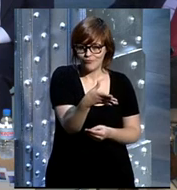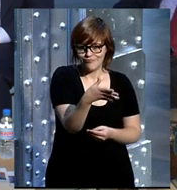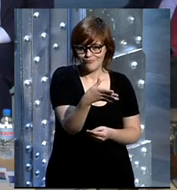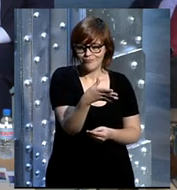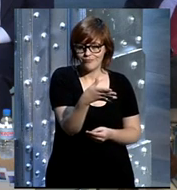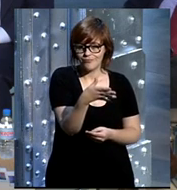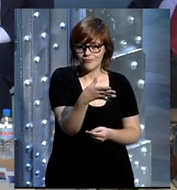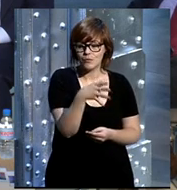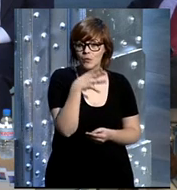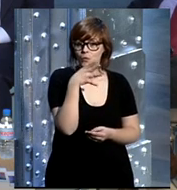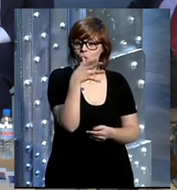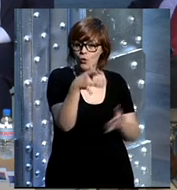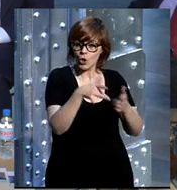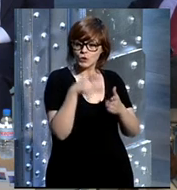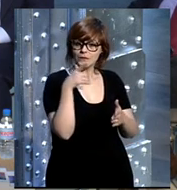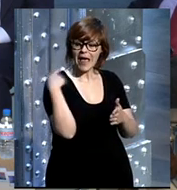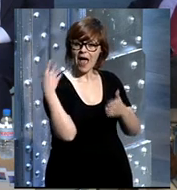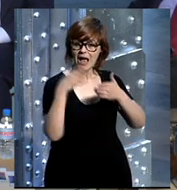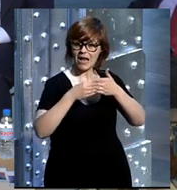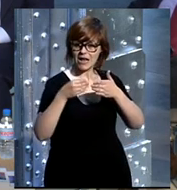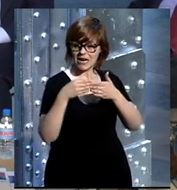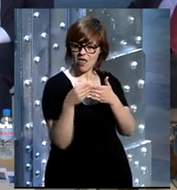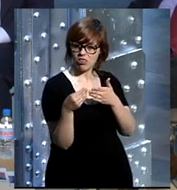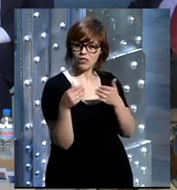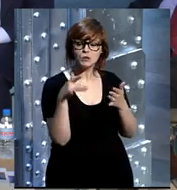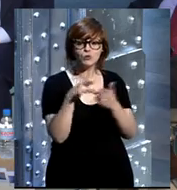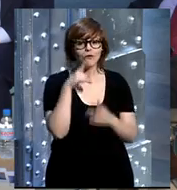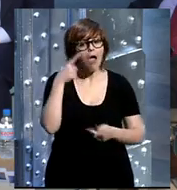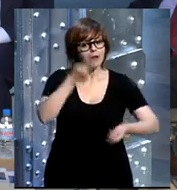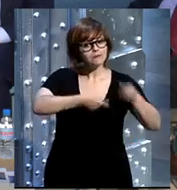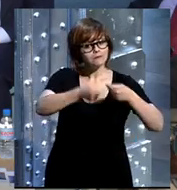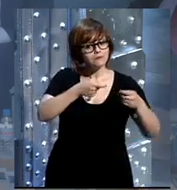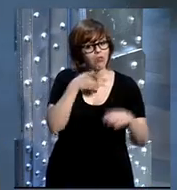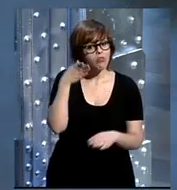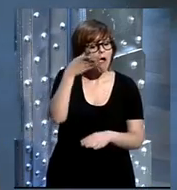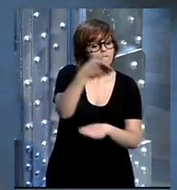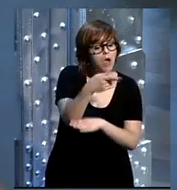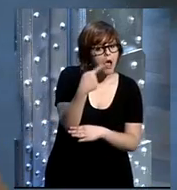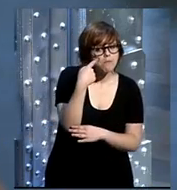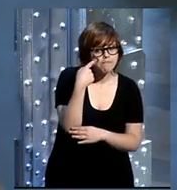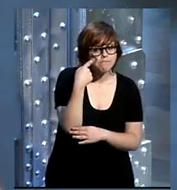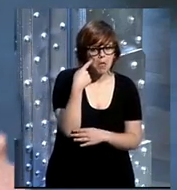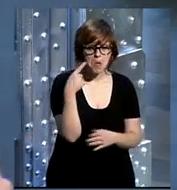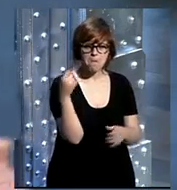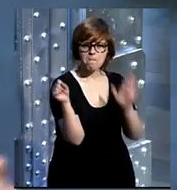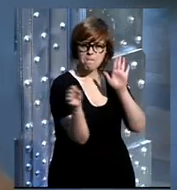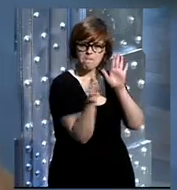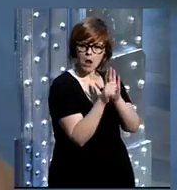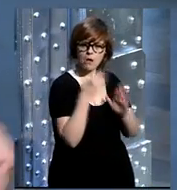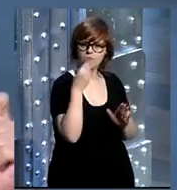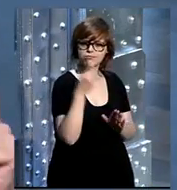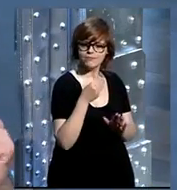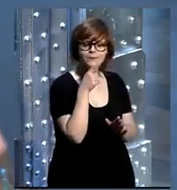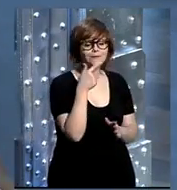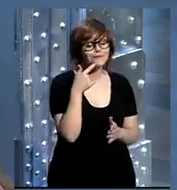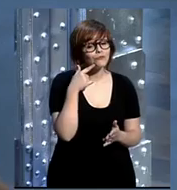clientes, iban a las tiendas, se probaban determinadas marcas, a ver si el zapato le quedaba bien, el 8, el